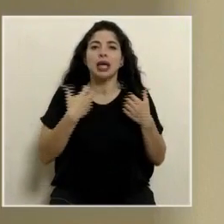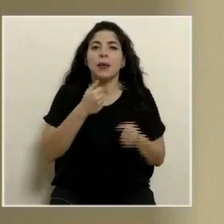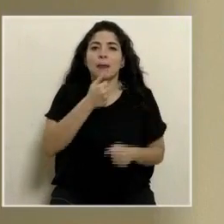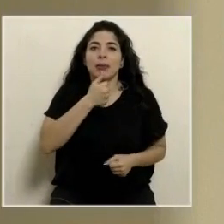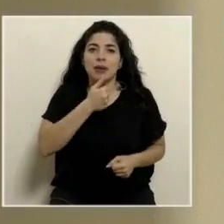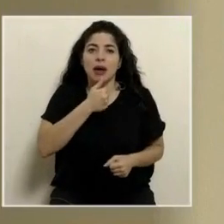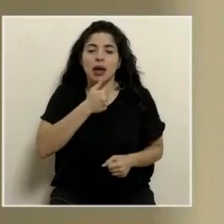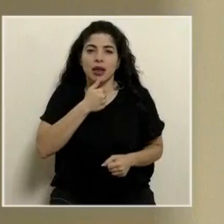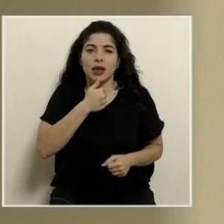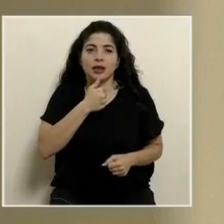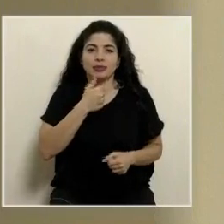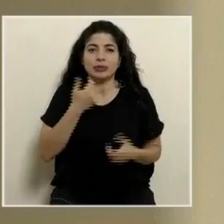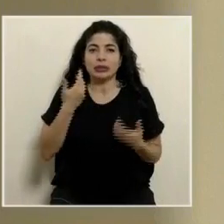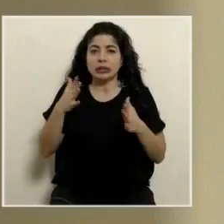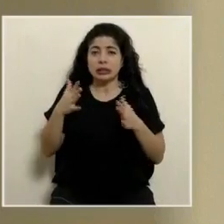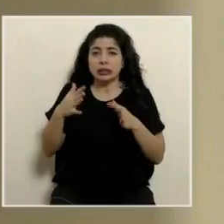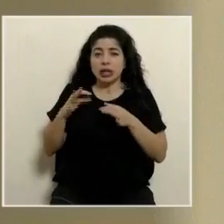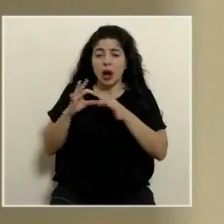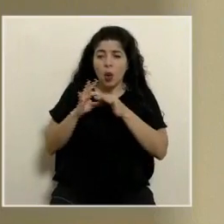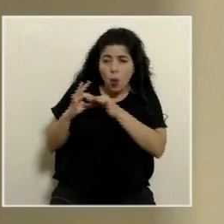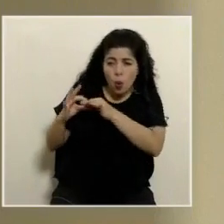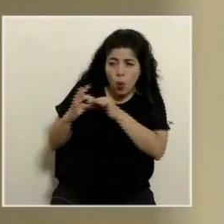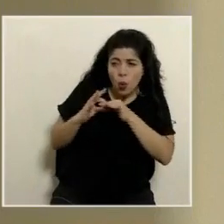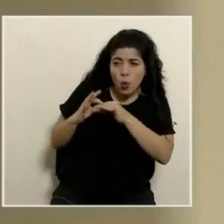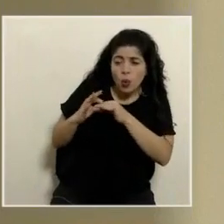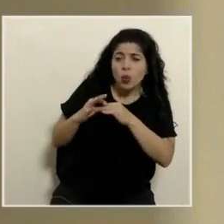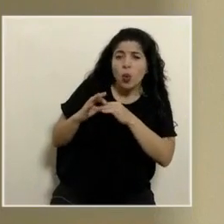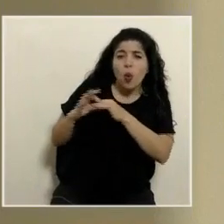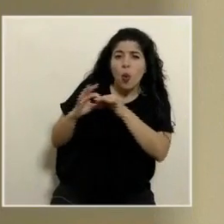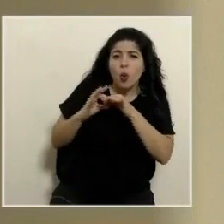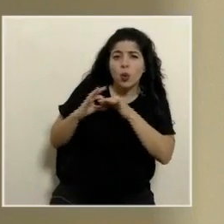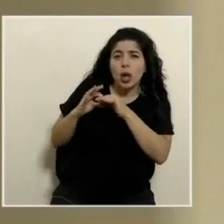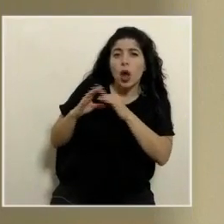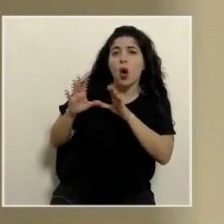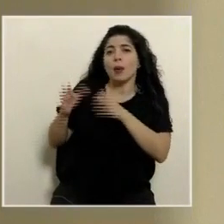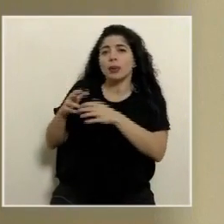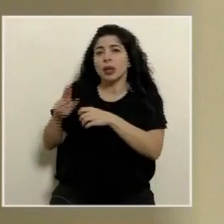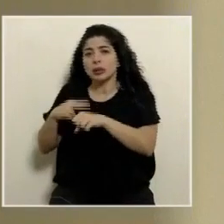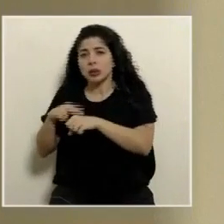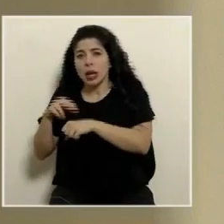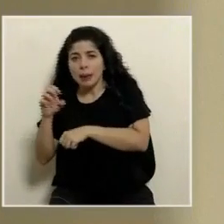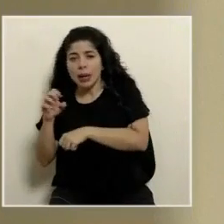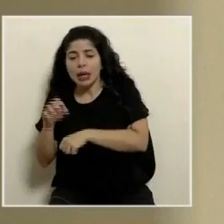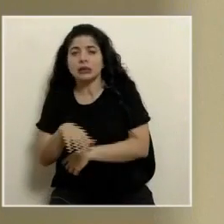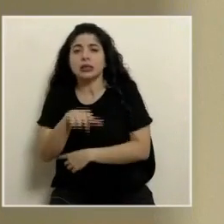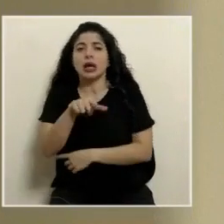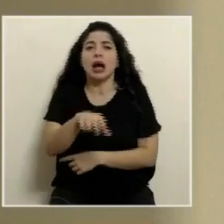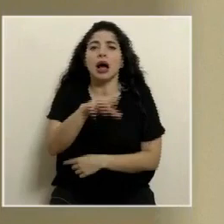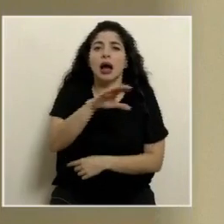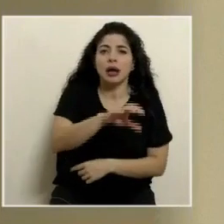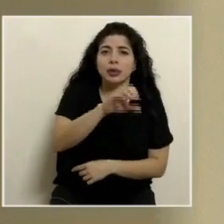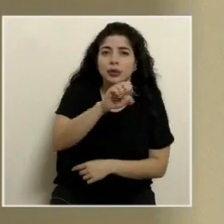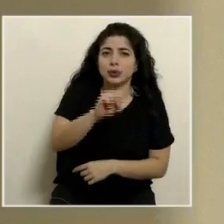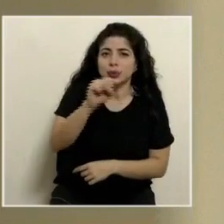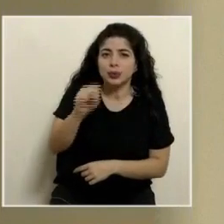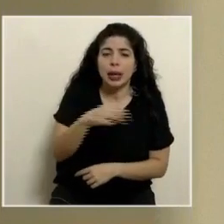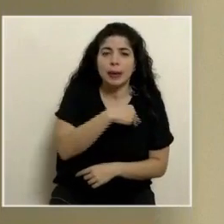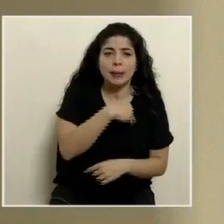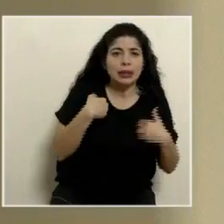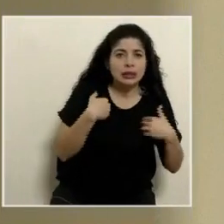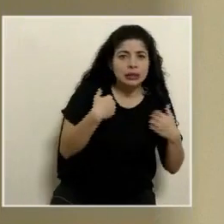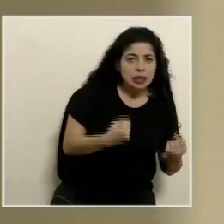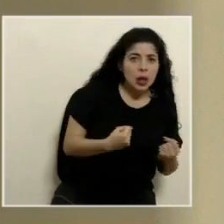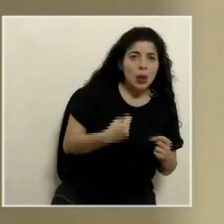que posterior a las coordinaciones realizadas entre la Comisión Nacional de Emergencia, la Caja Costarricense de Seguro Social, el Ministerio de